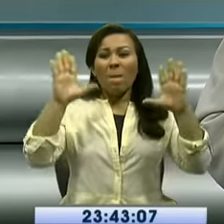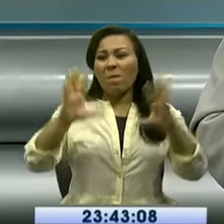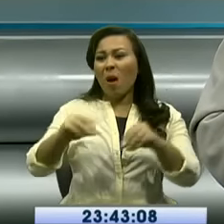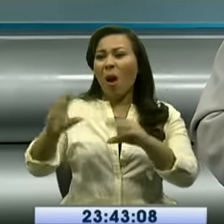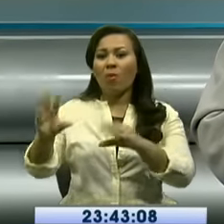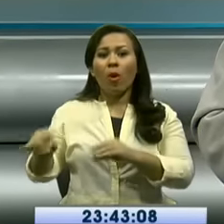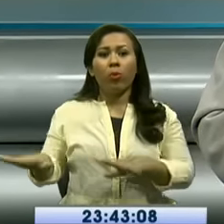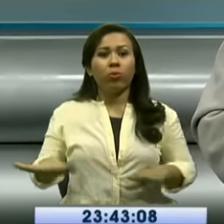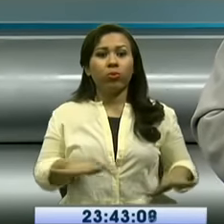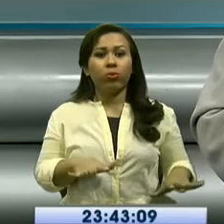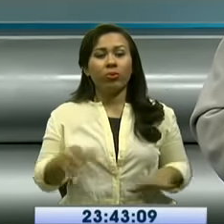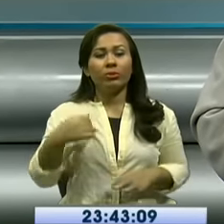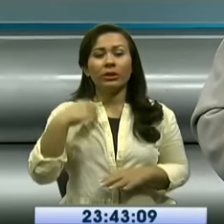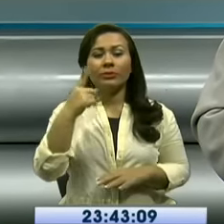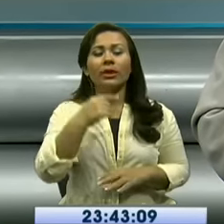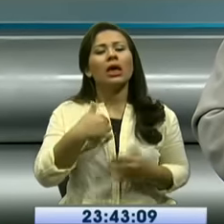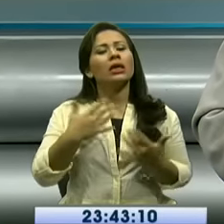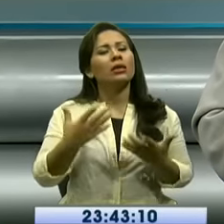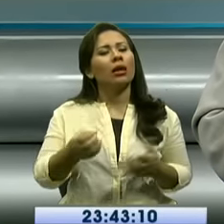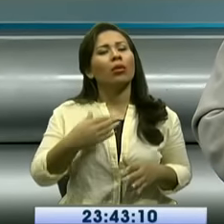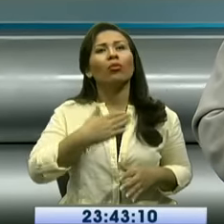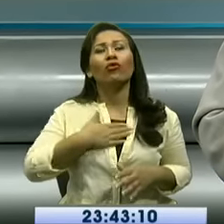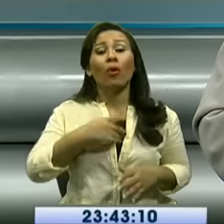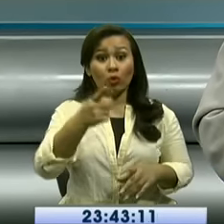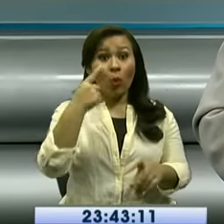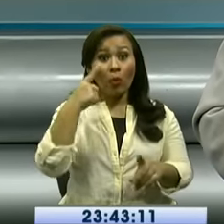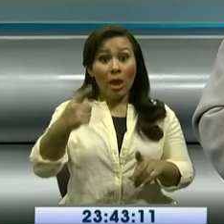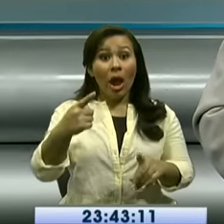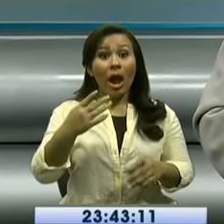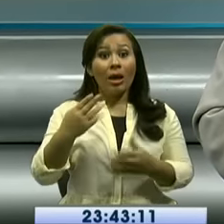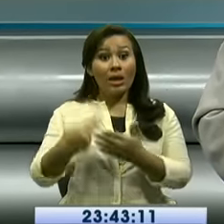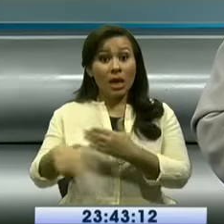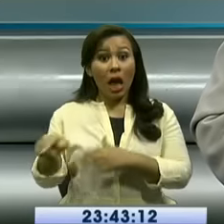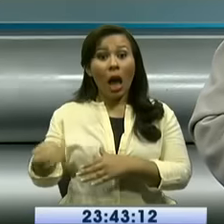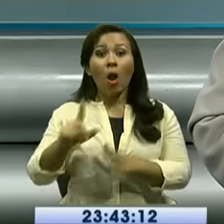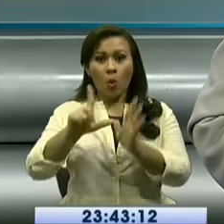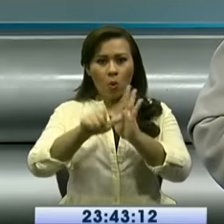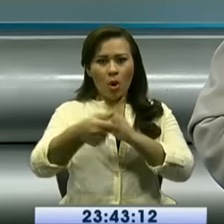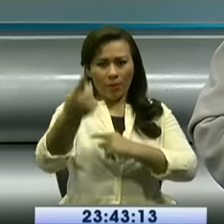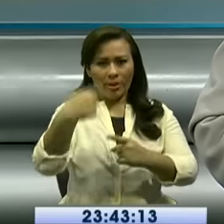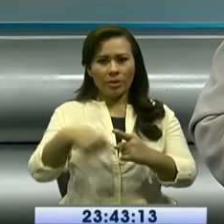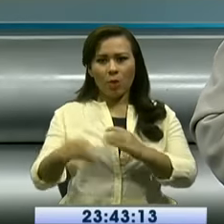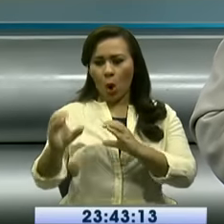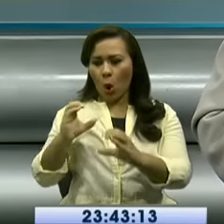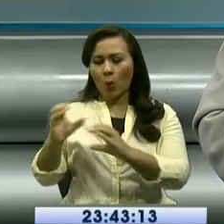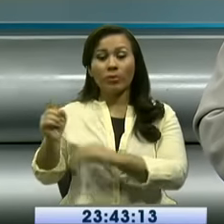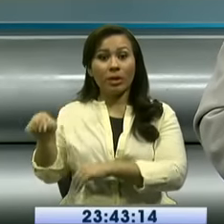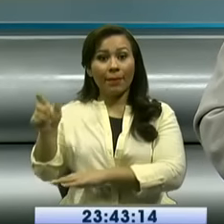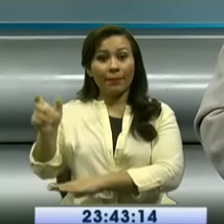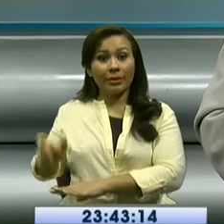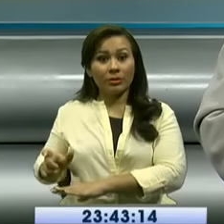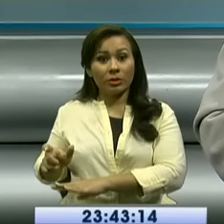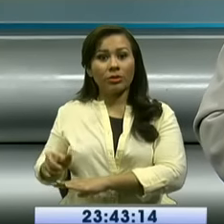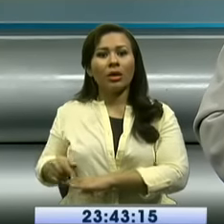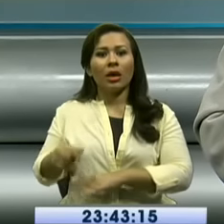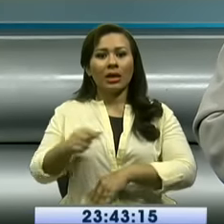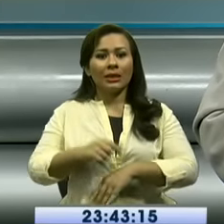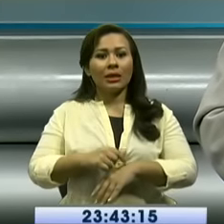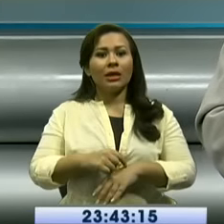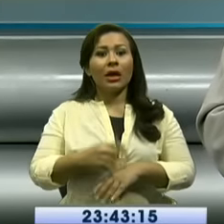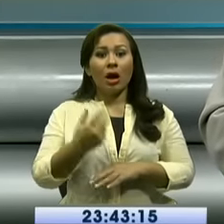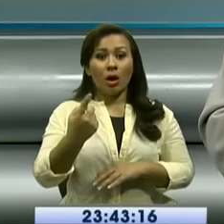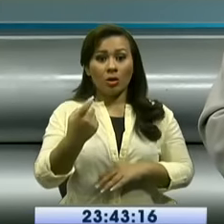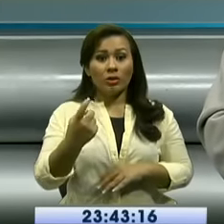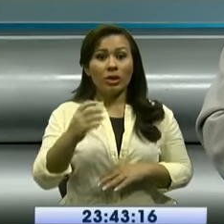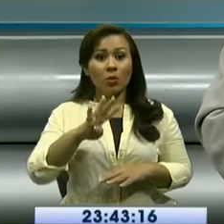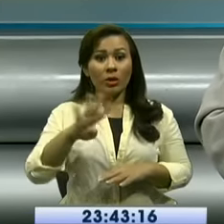por el terremoto que vivimos el sábado en la noche, prácticamente a las 18 horas y 58 minutos.